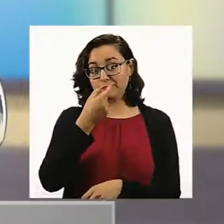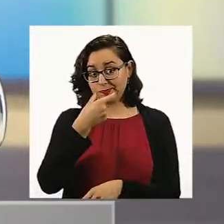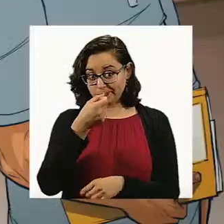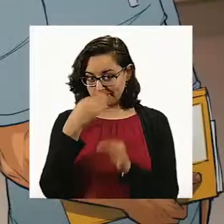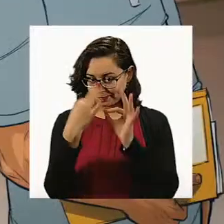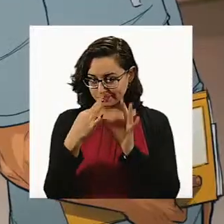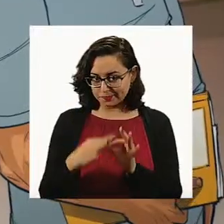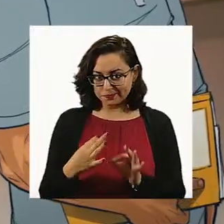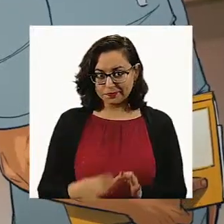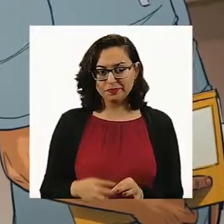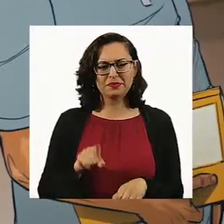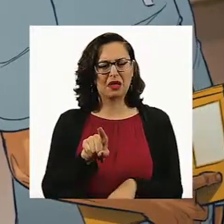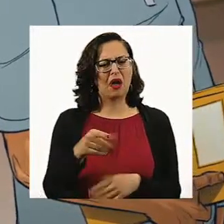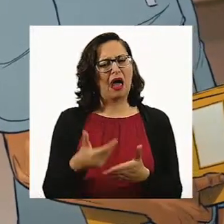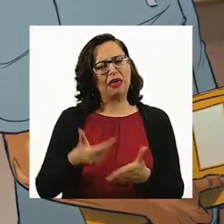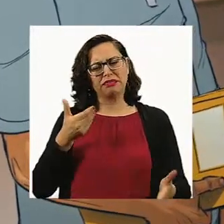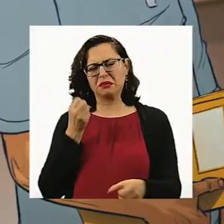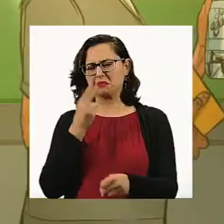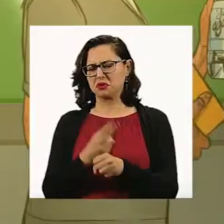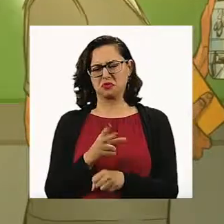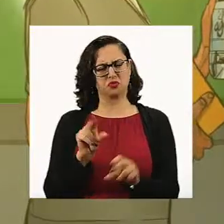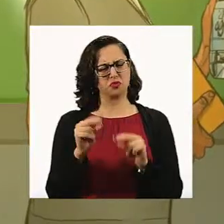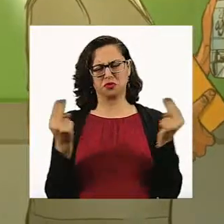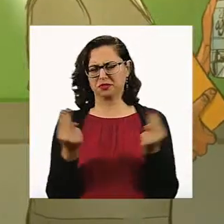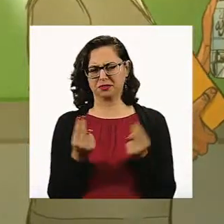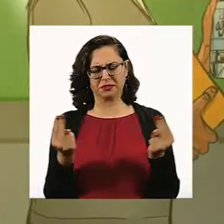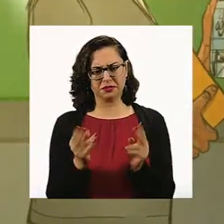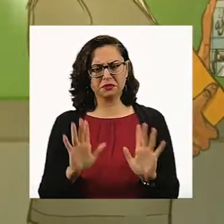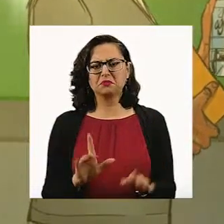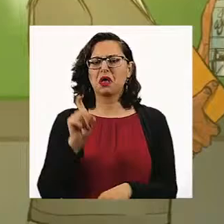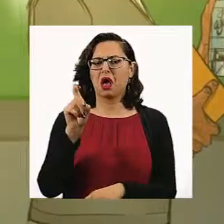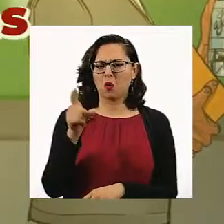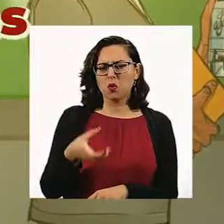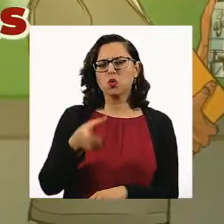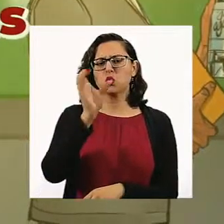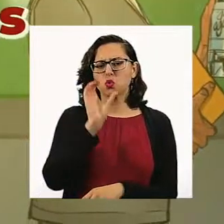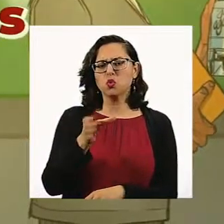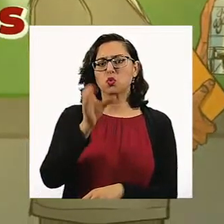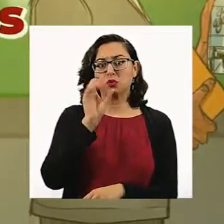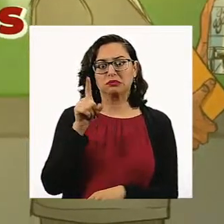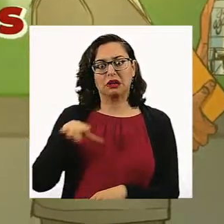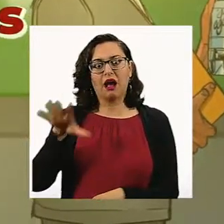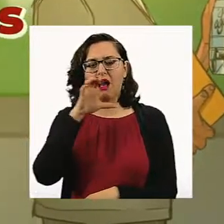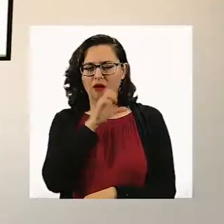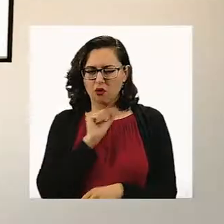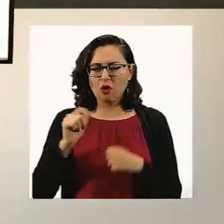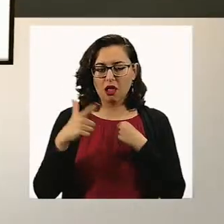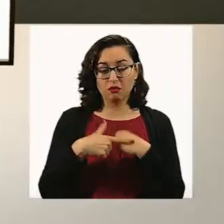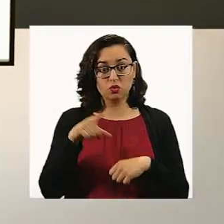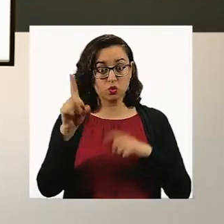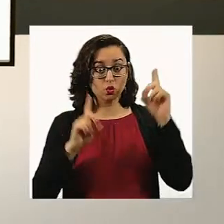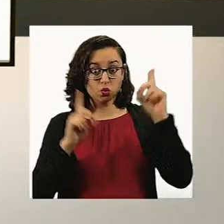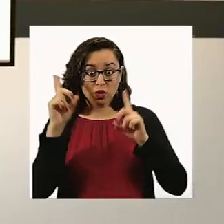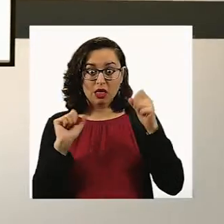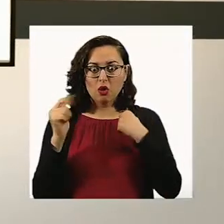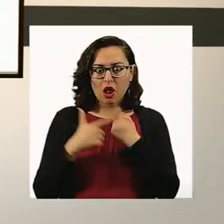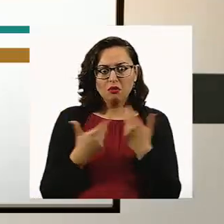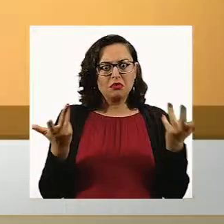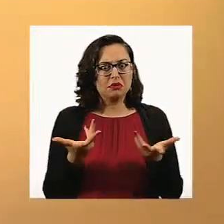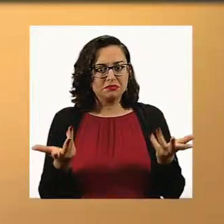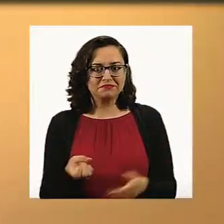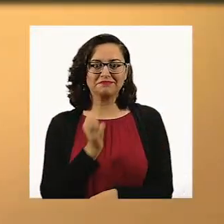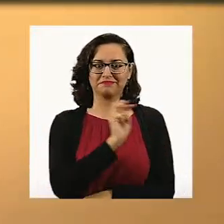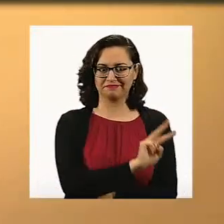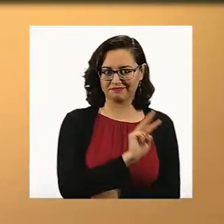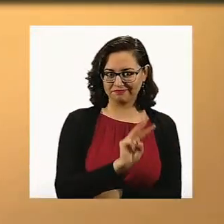tus medicamentos. No llegues con mucha anticipación. Hidrátate bien con agua natural, sobre todo en zonas cálidas. Si tienes dudas, visita